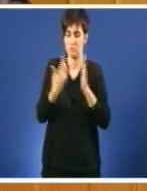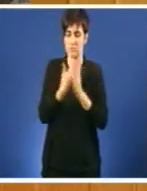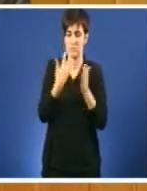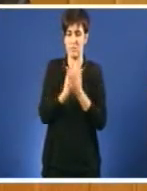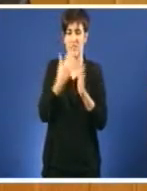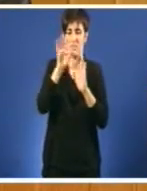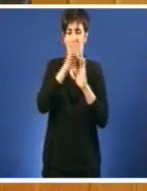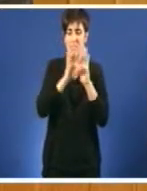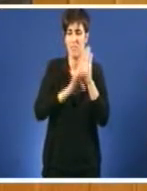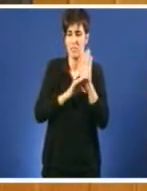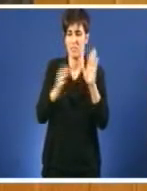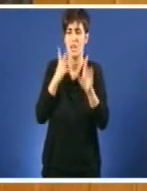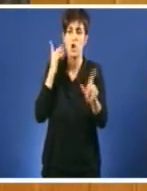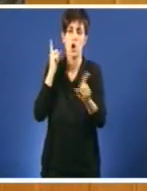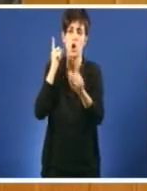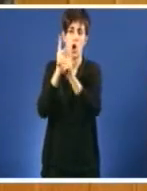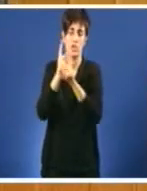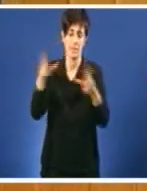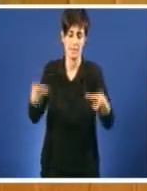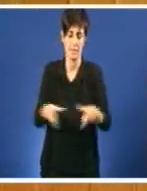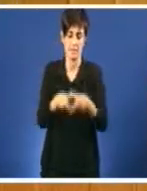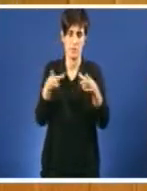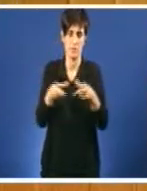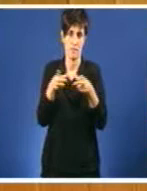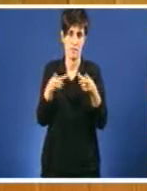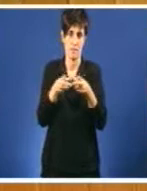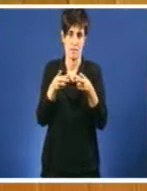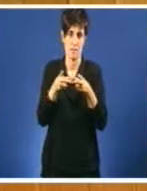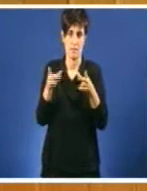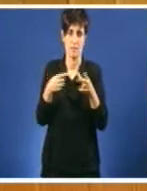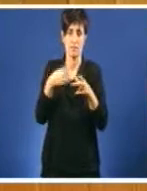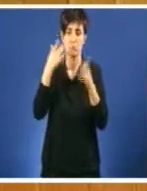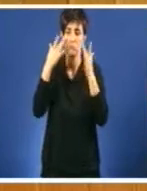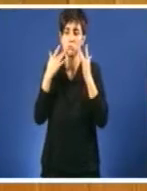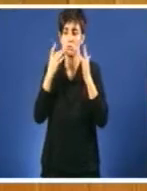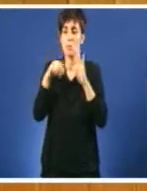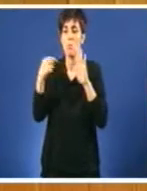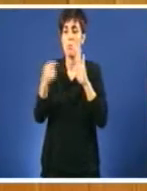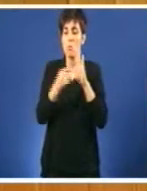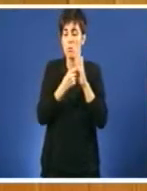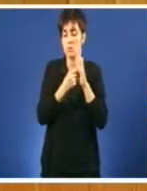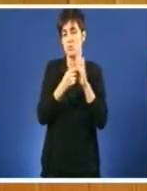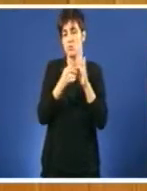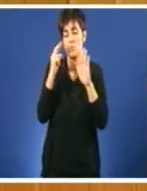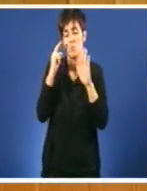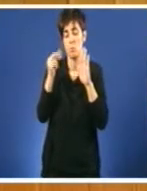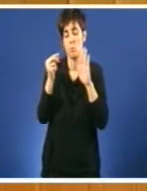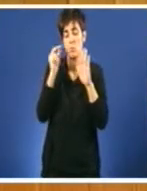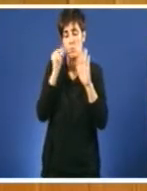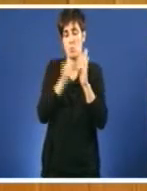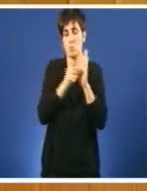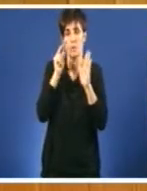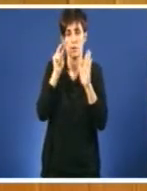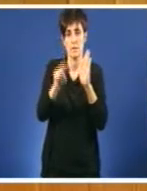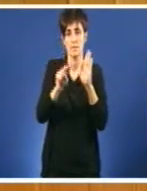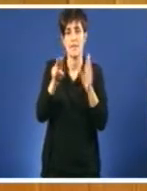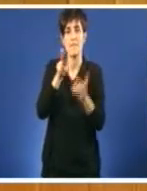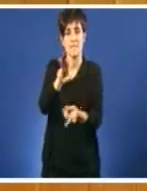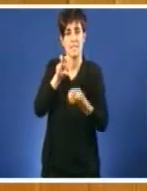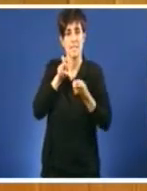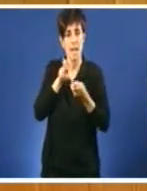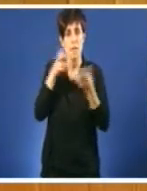Son inxustos desde o punto de vista fiscal. E, ademais, son os orzamentos dun goberno